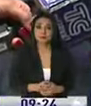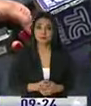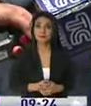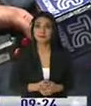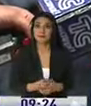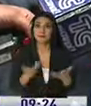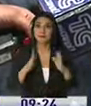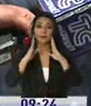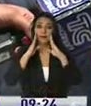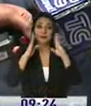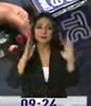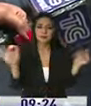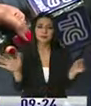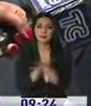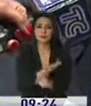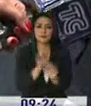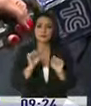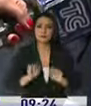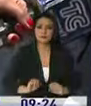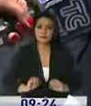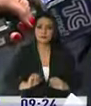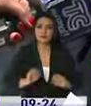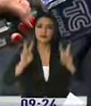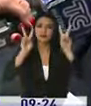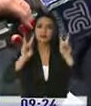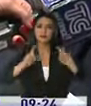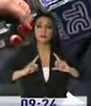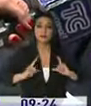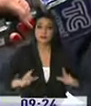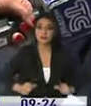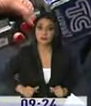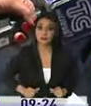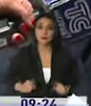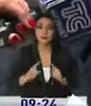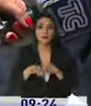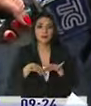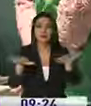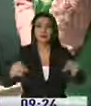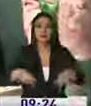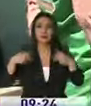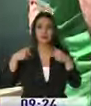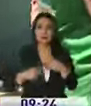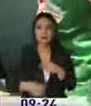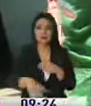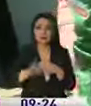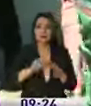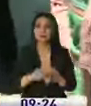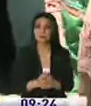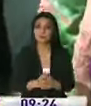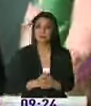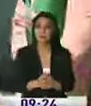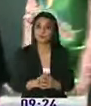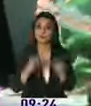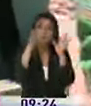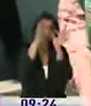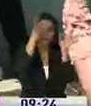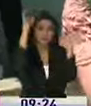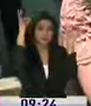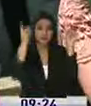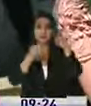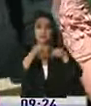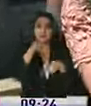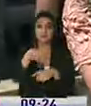hacen una atención integral en lo que es salud para el resto de la vida. Según la primera dama, hasta el 2013 se ayudó